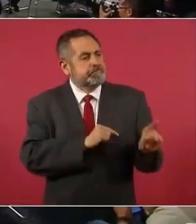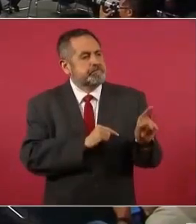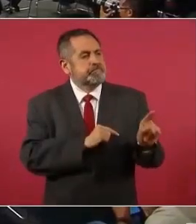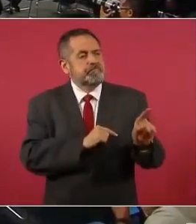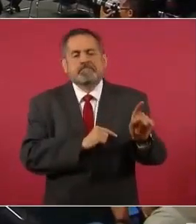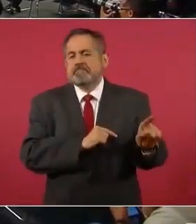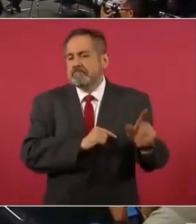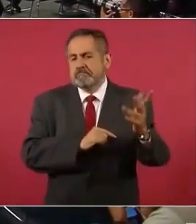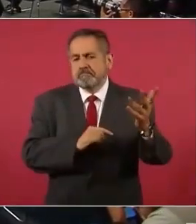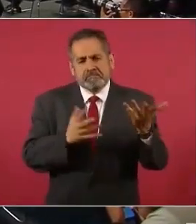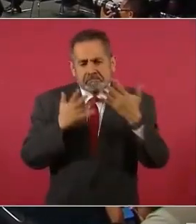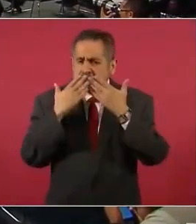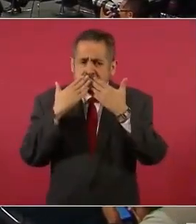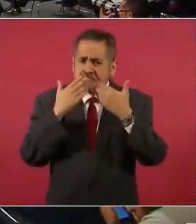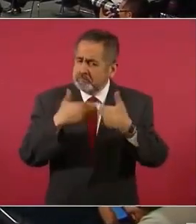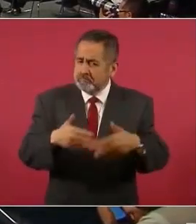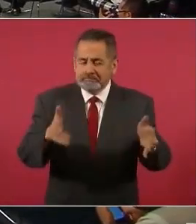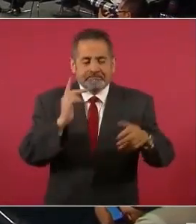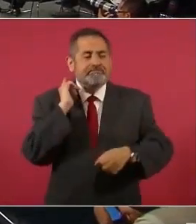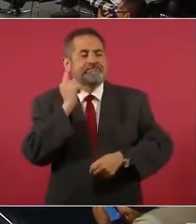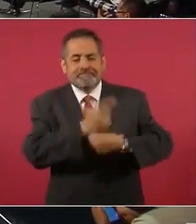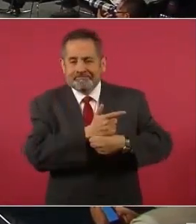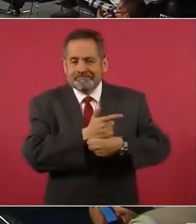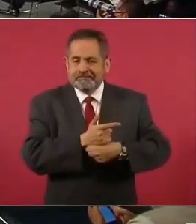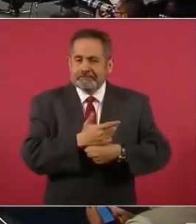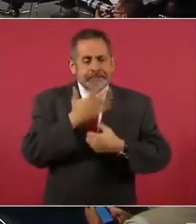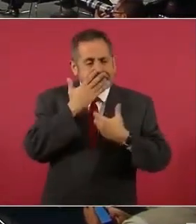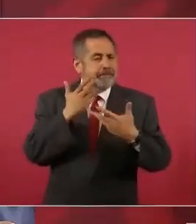y es muy bueno.